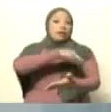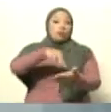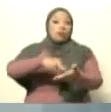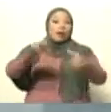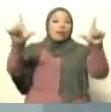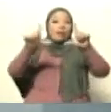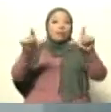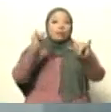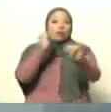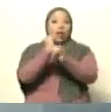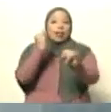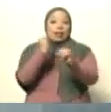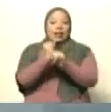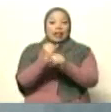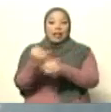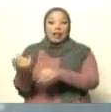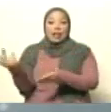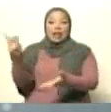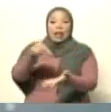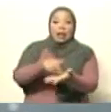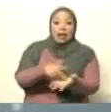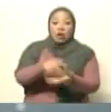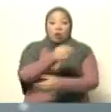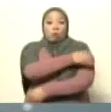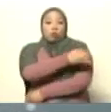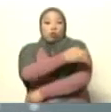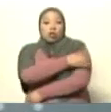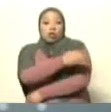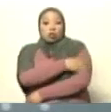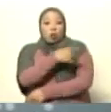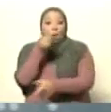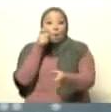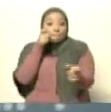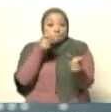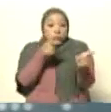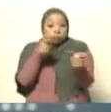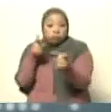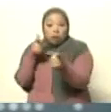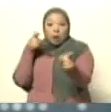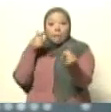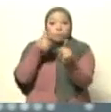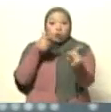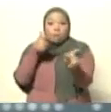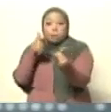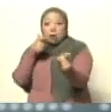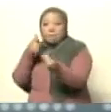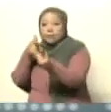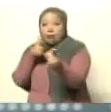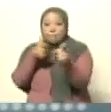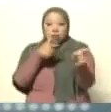traen ellos, la oposición, trae francotiradores, los coloca